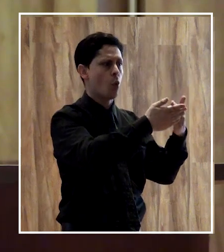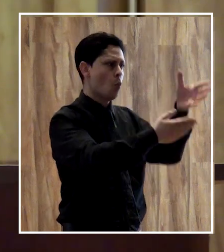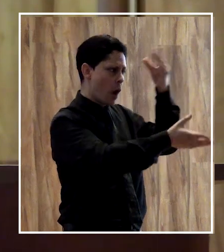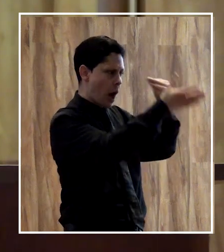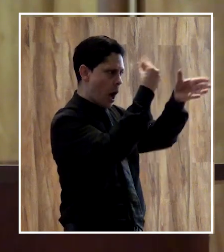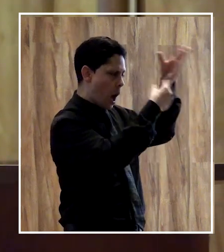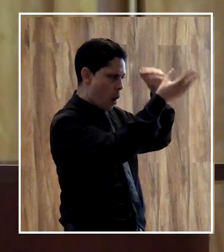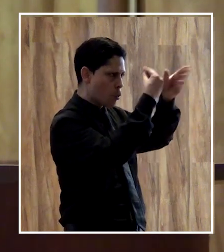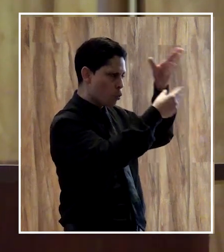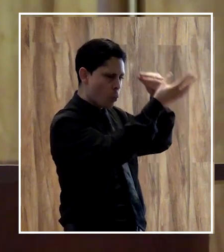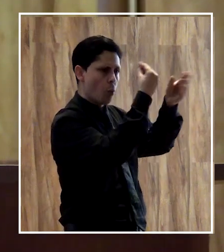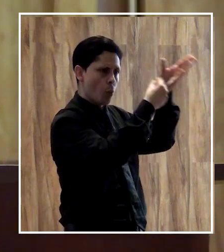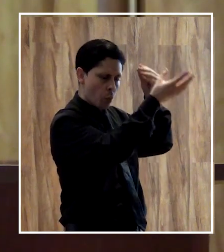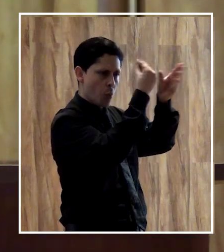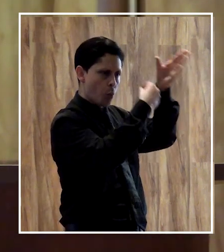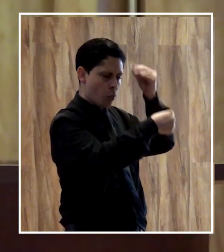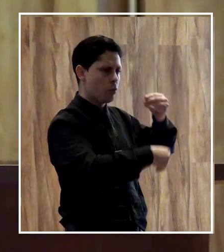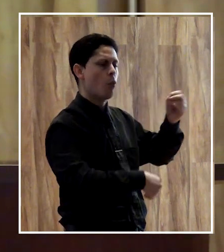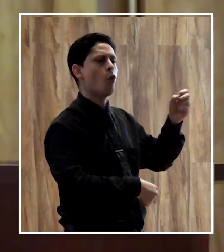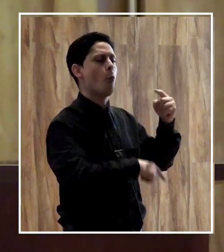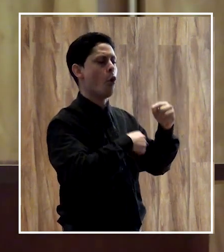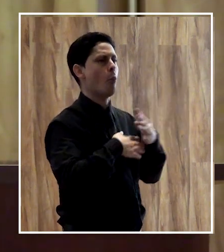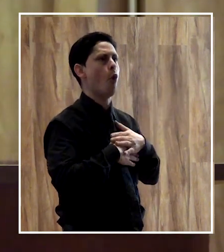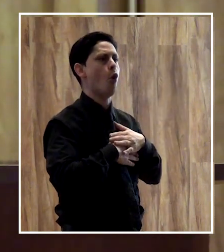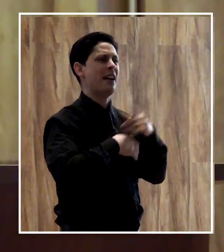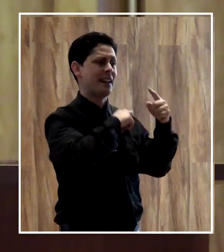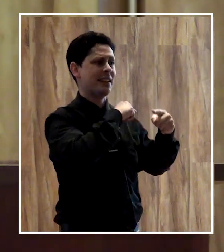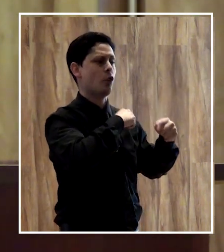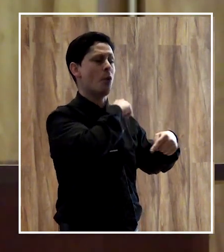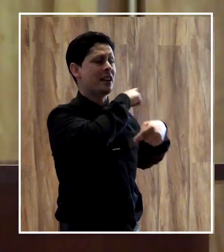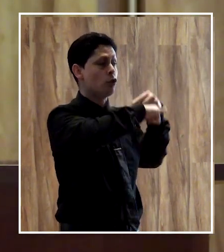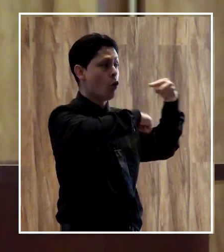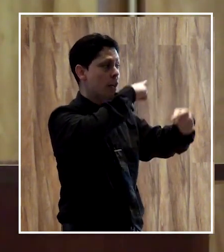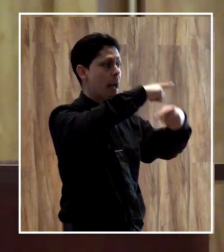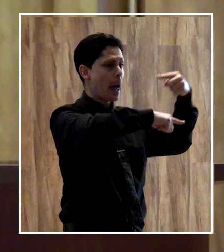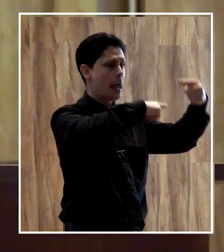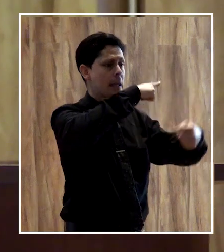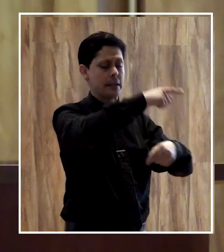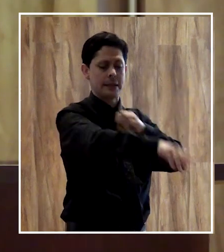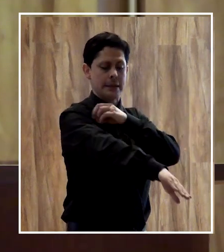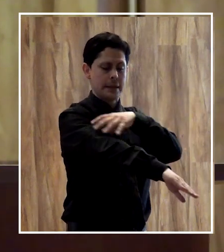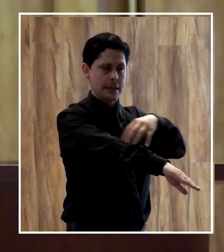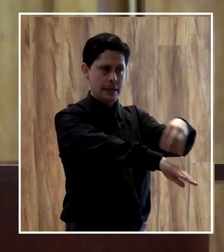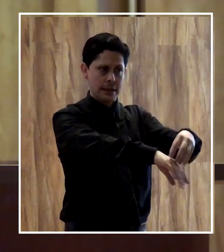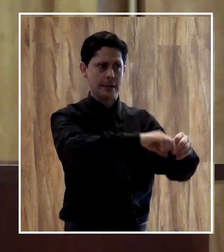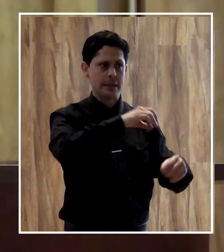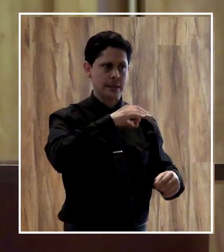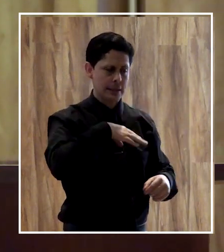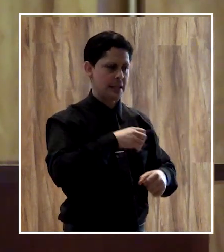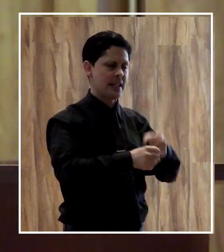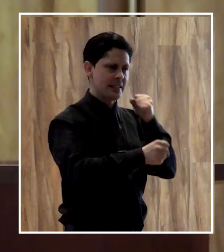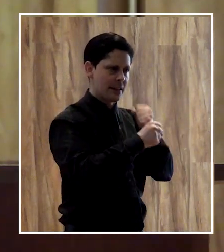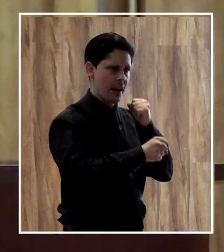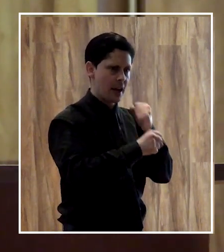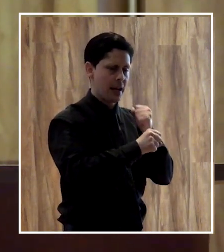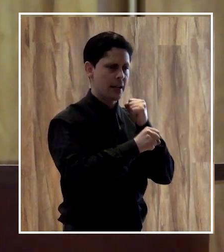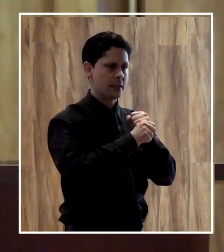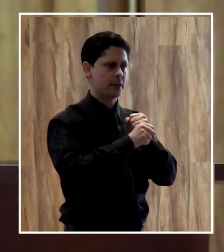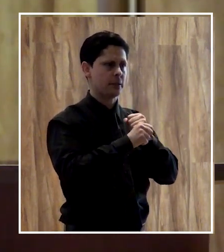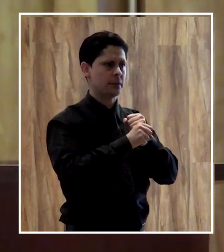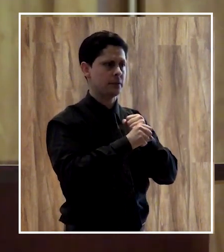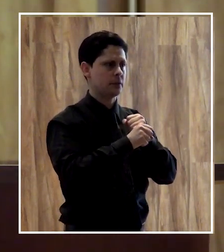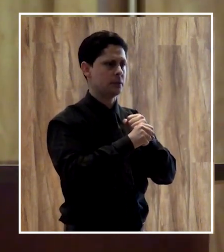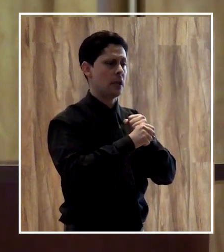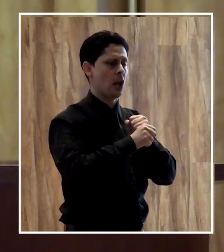a autoformarme como historiador de la educación chilena, a trabajar en